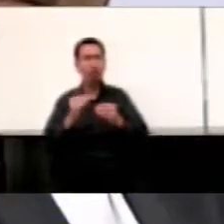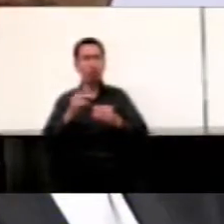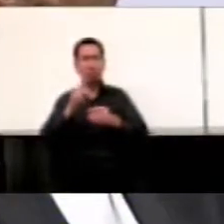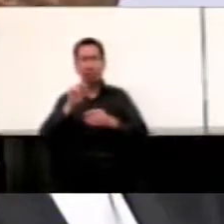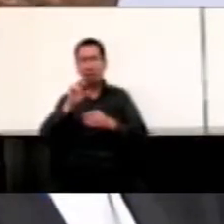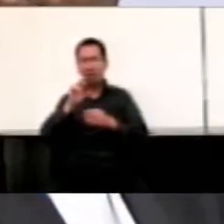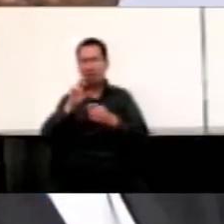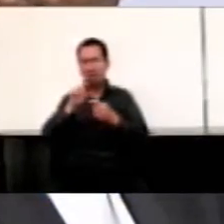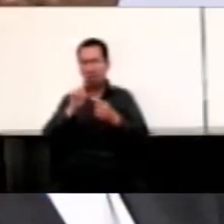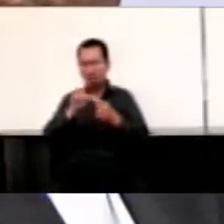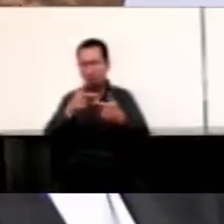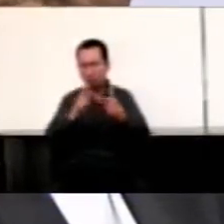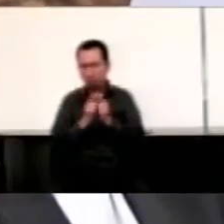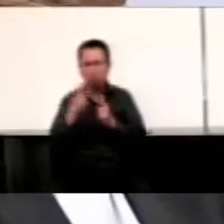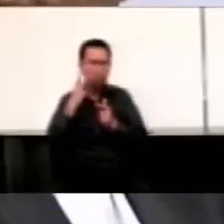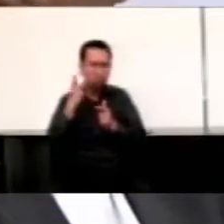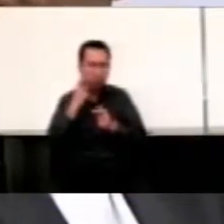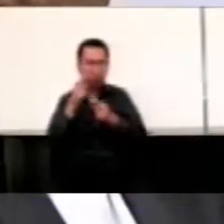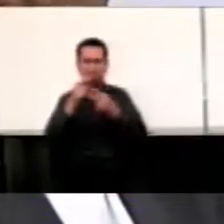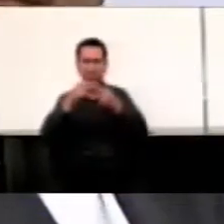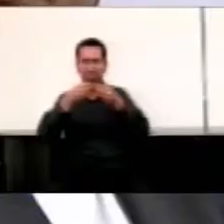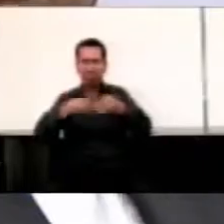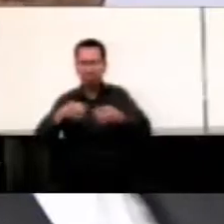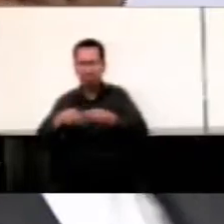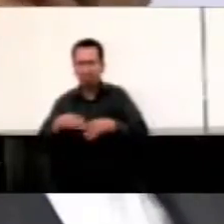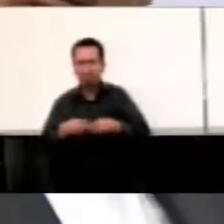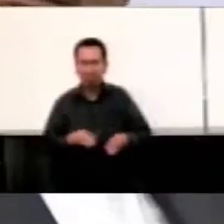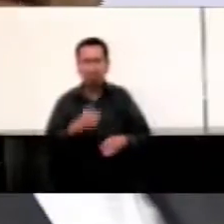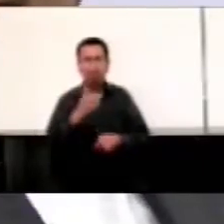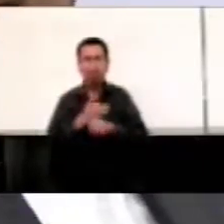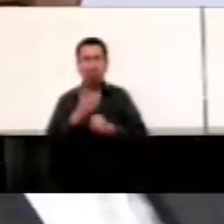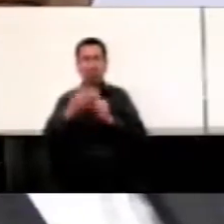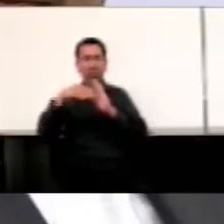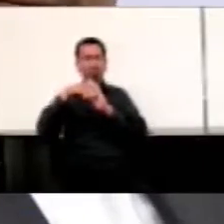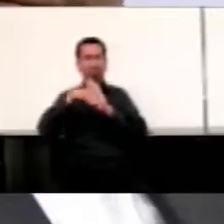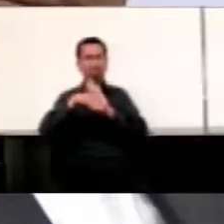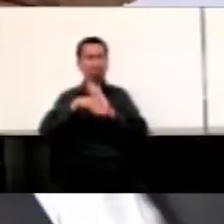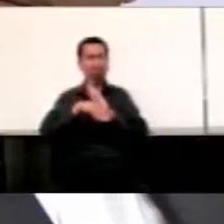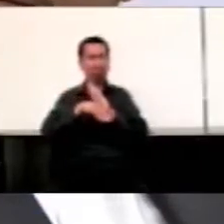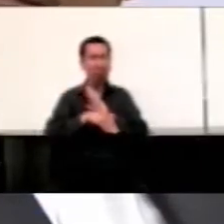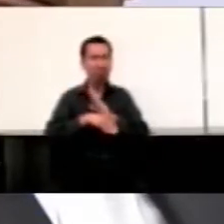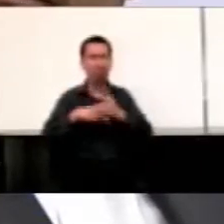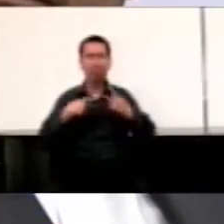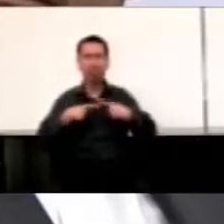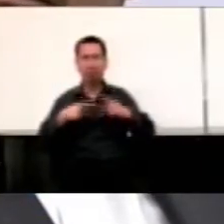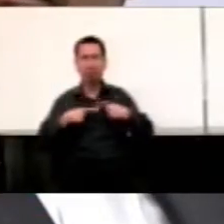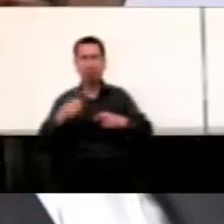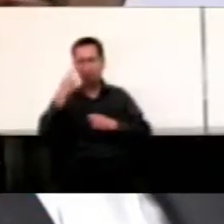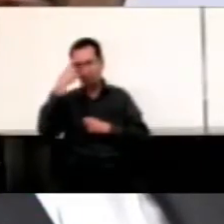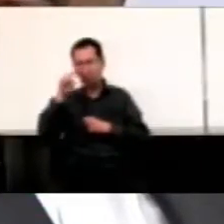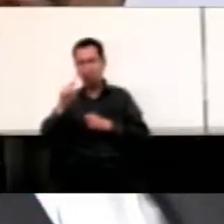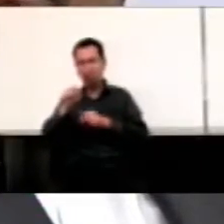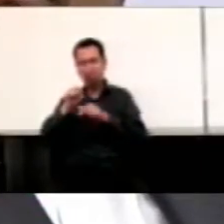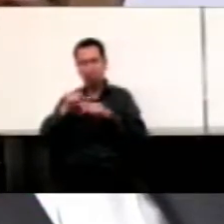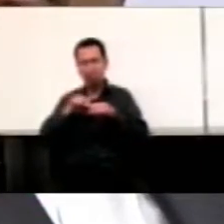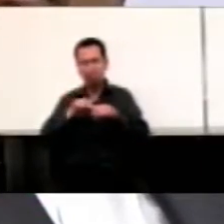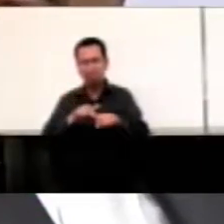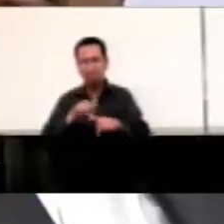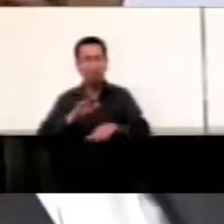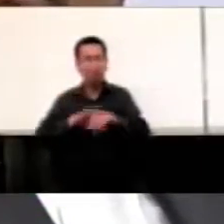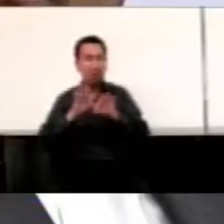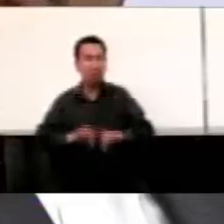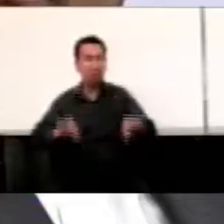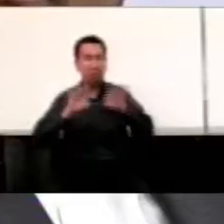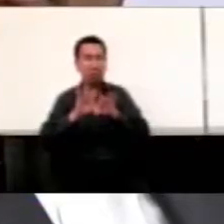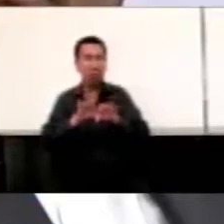e inestabilidad en la arena electoral, así como un declive en la continuidad del dominio de los otrora partidos